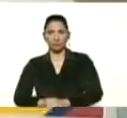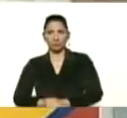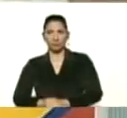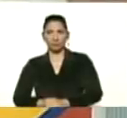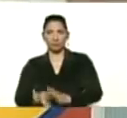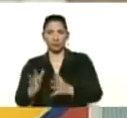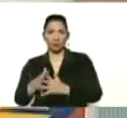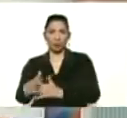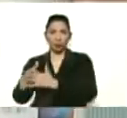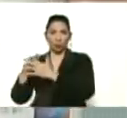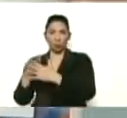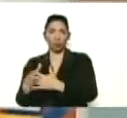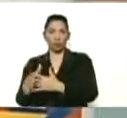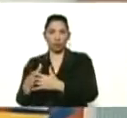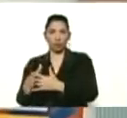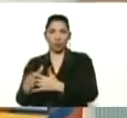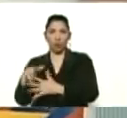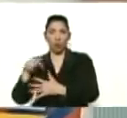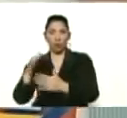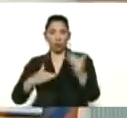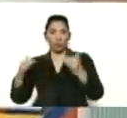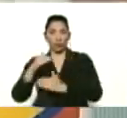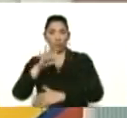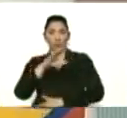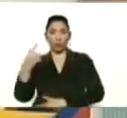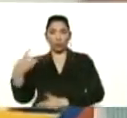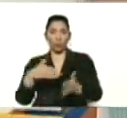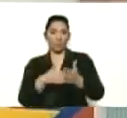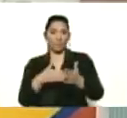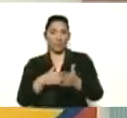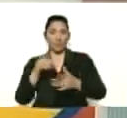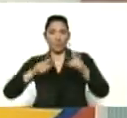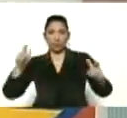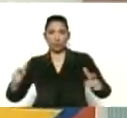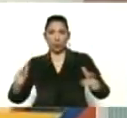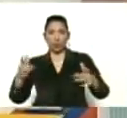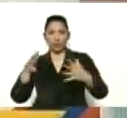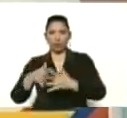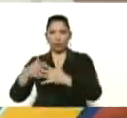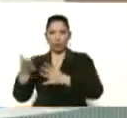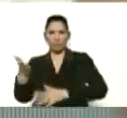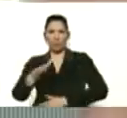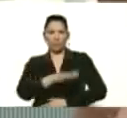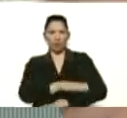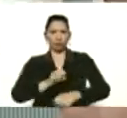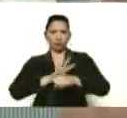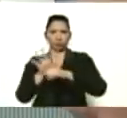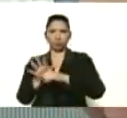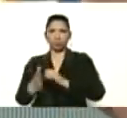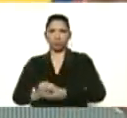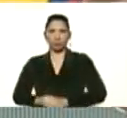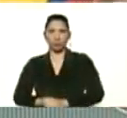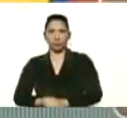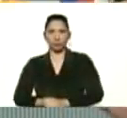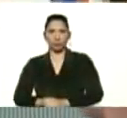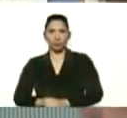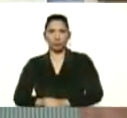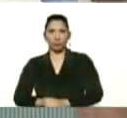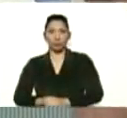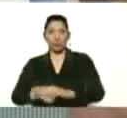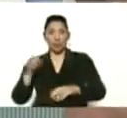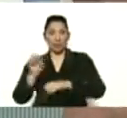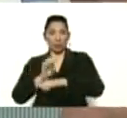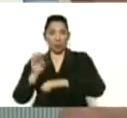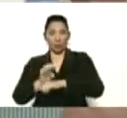Estados Unidos, que hoy pasó los 51.000 personas fallecidas por COVID-19,